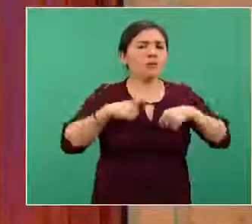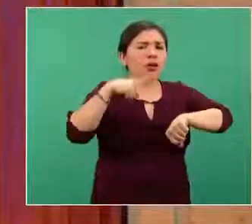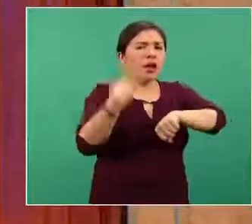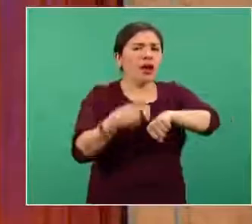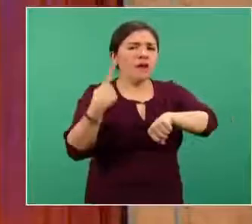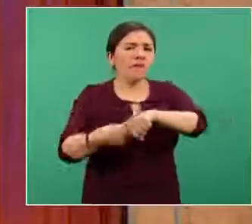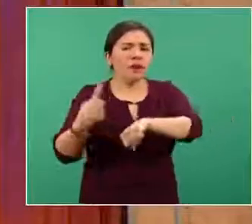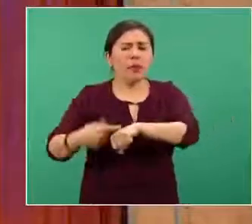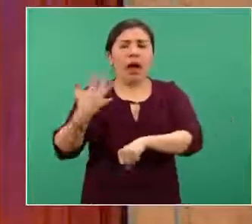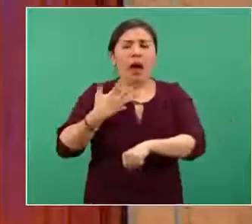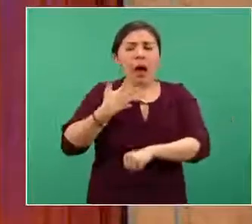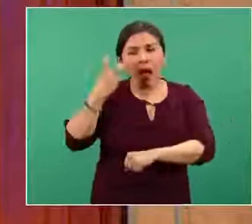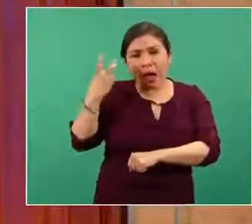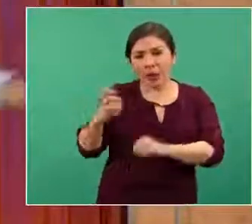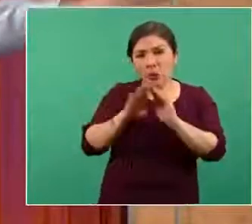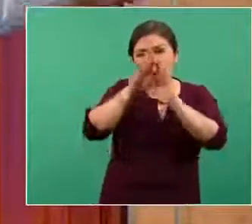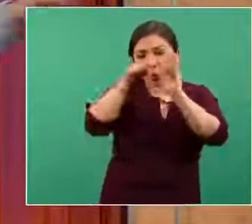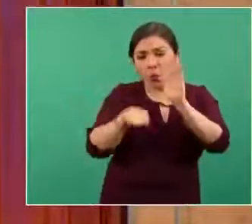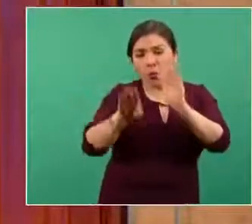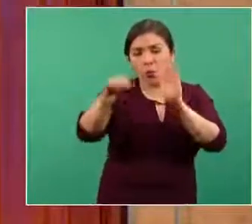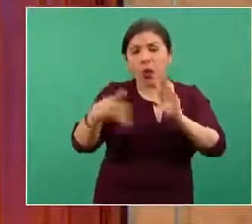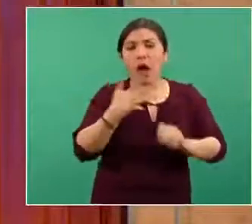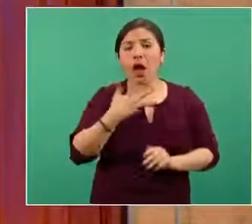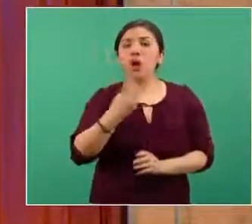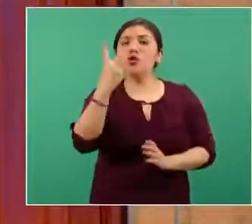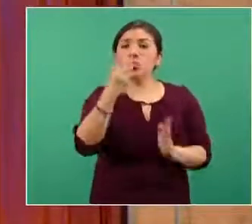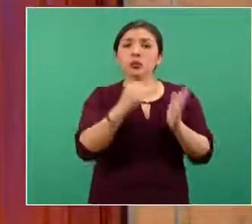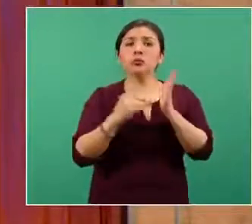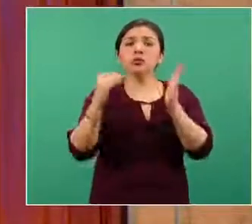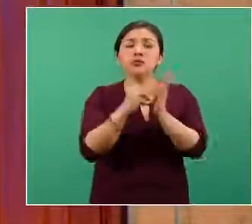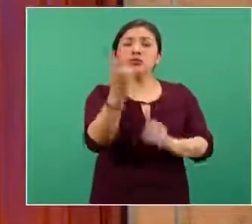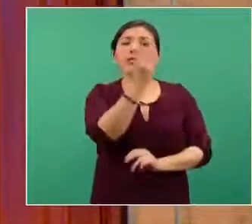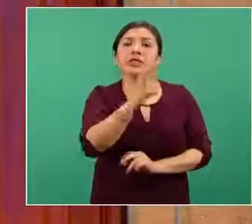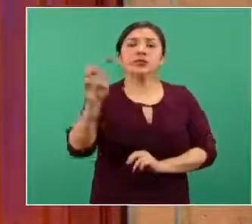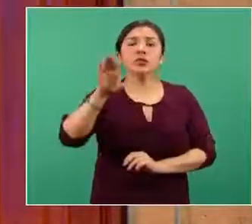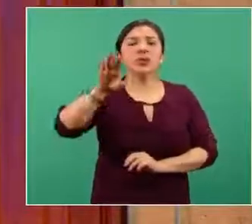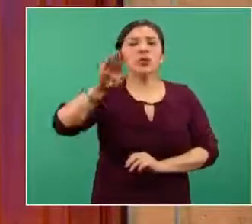están distribuidos en este comportamiento?